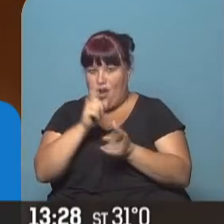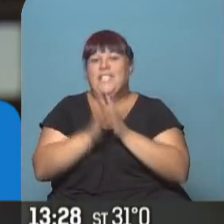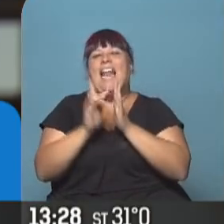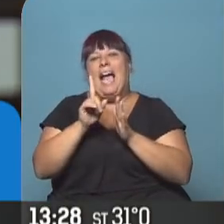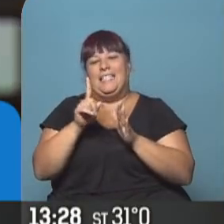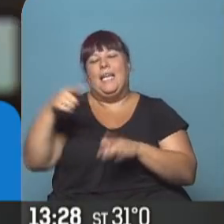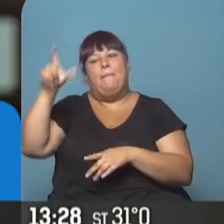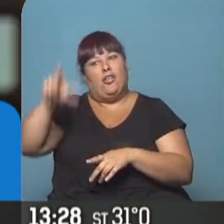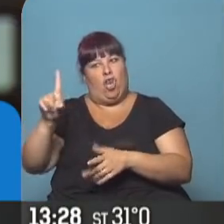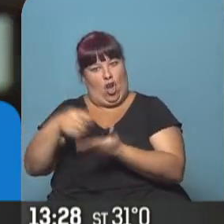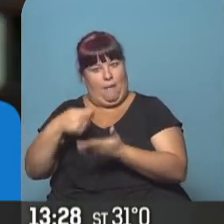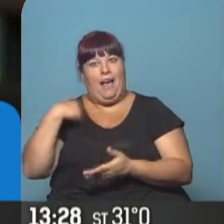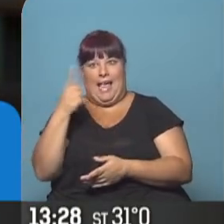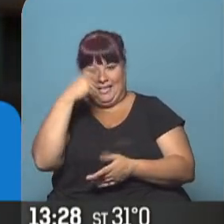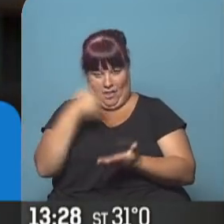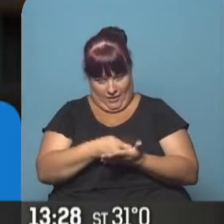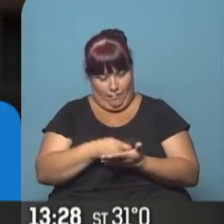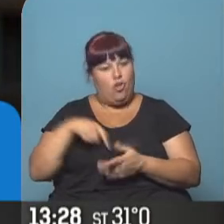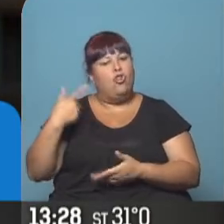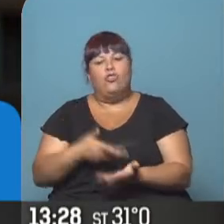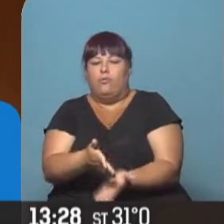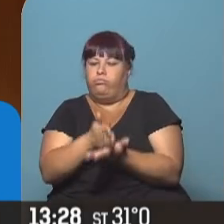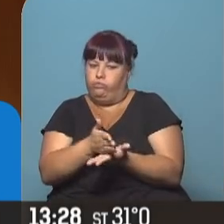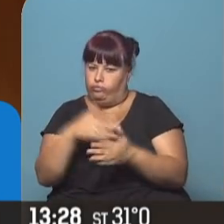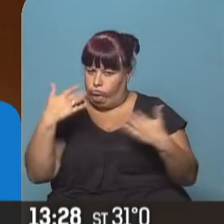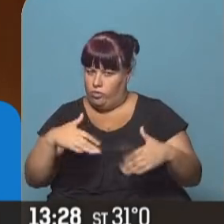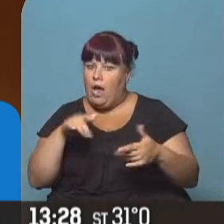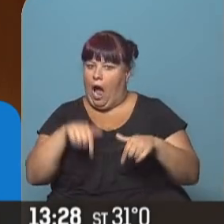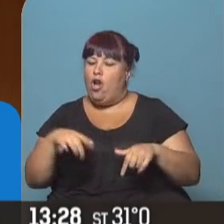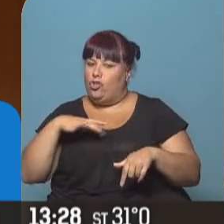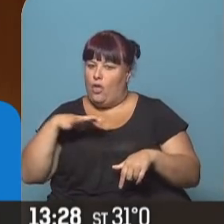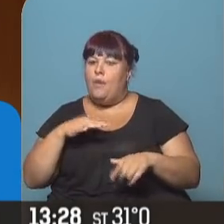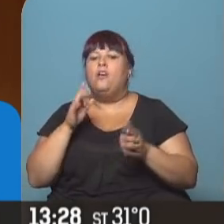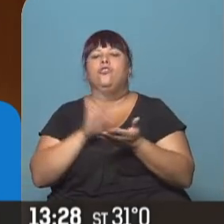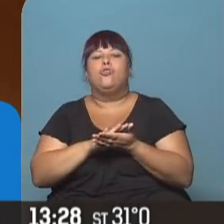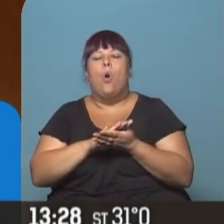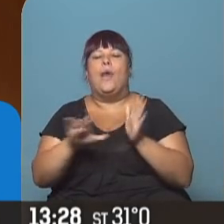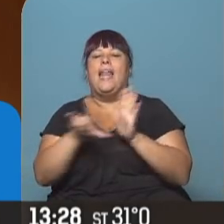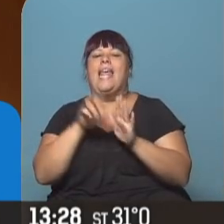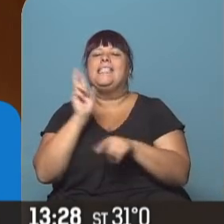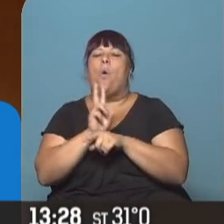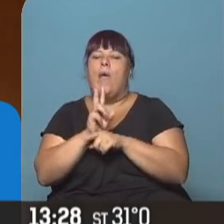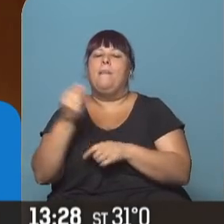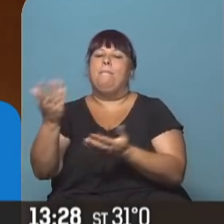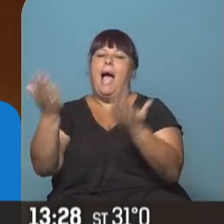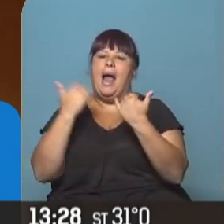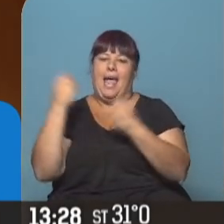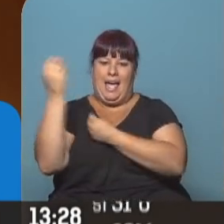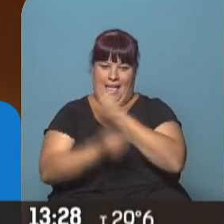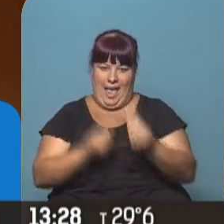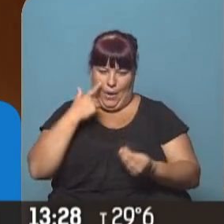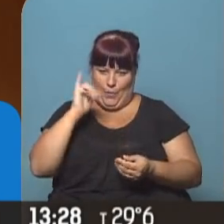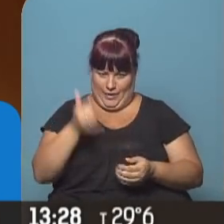es, nosotros vamos a ser muy estrictos, somos muy estrictos actualmente con las normas de seguridad para que ingresen los